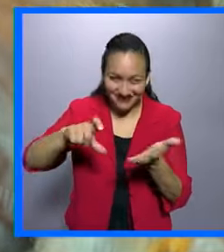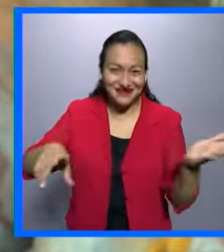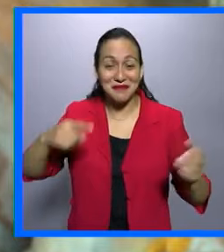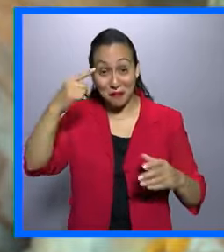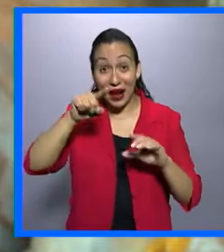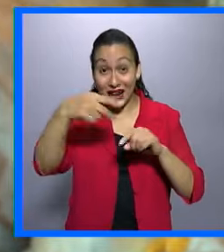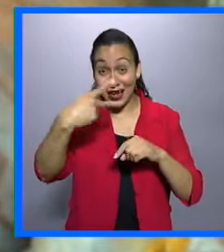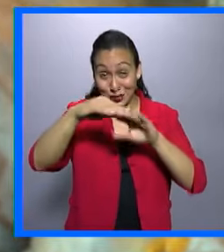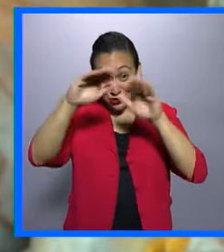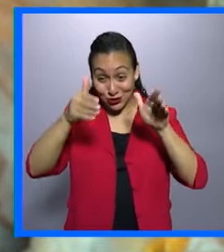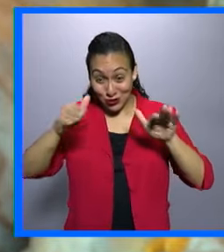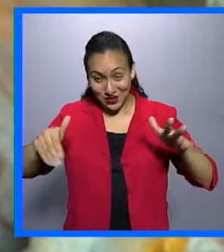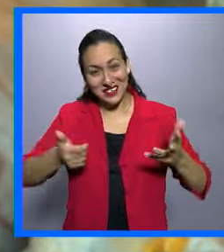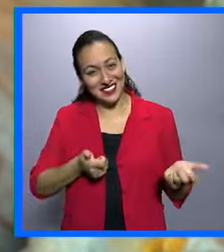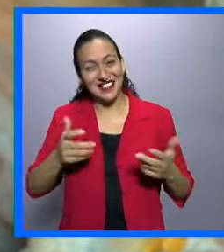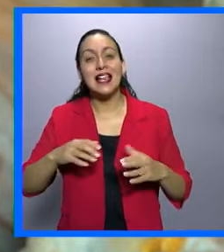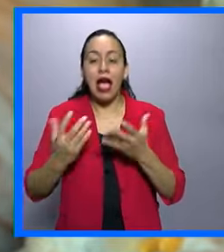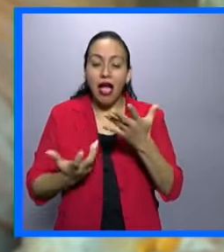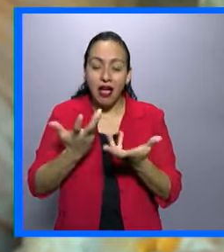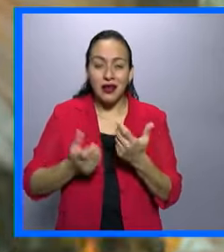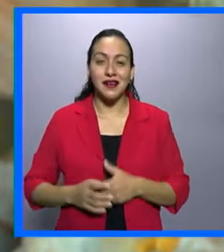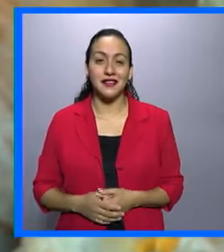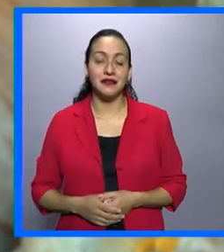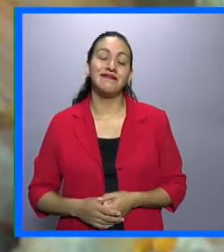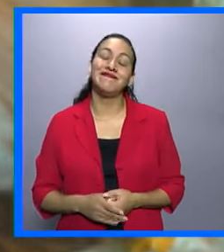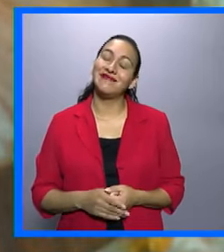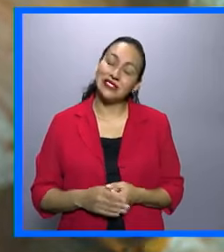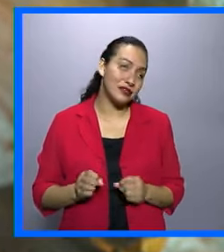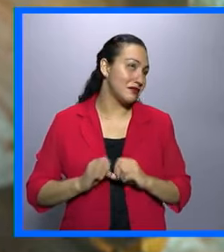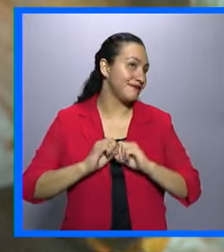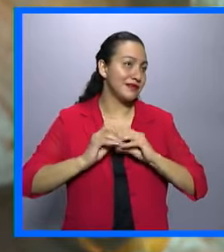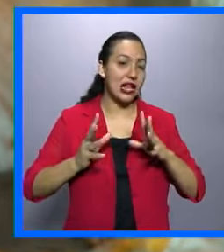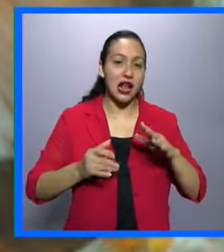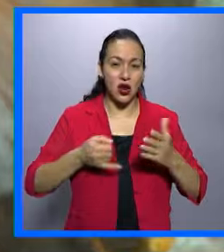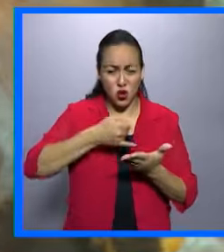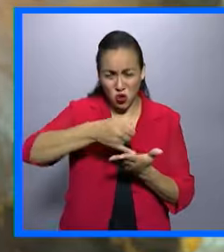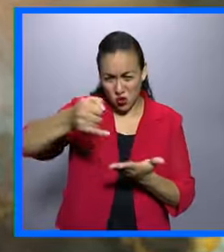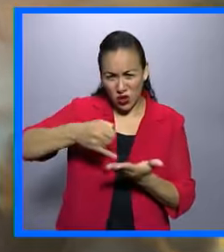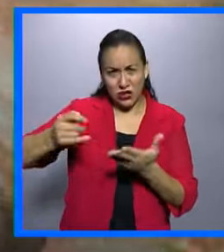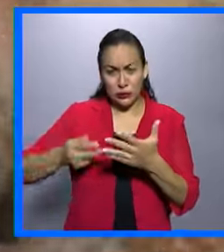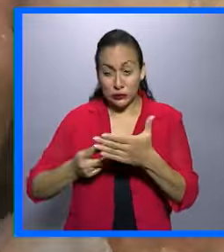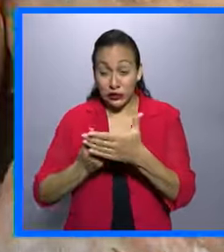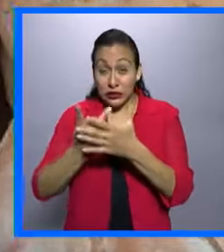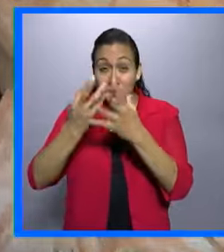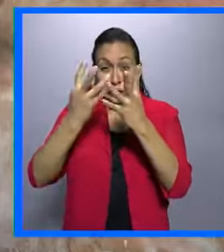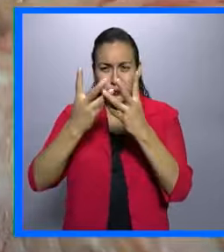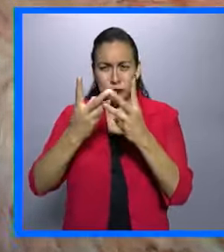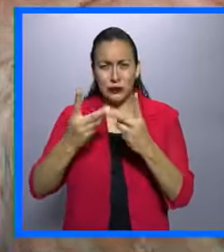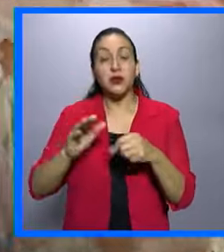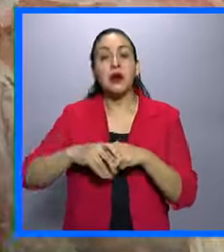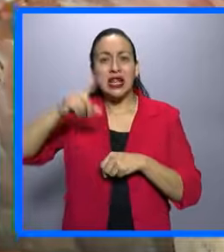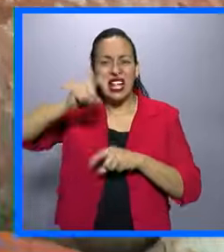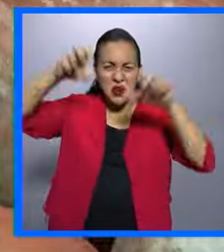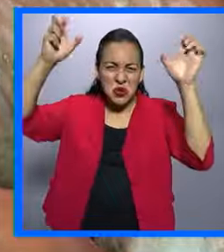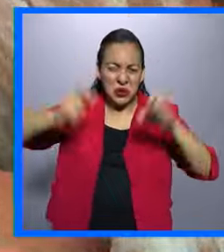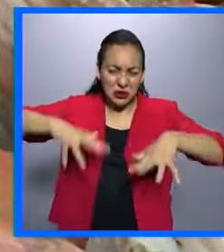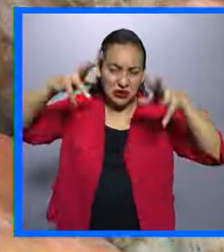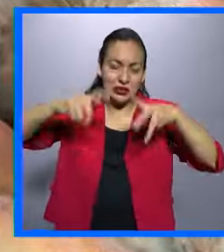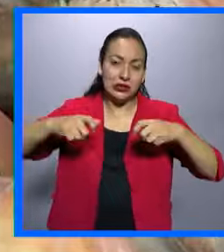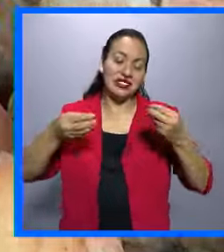las calabazas. Muchas pérdidas, se perdieron cosechas, se perdieron, ¿cómo te diré? Muchos cultivos se